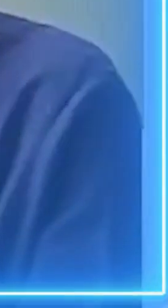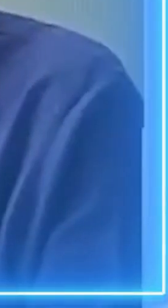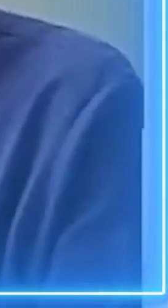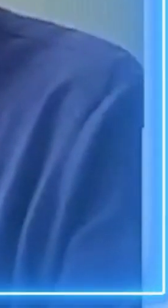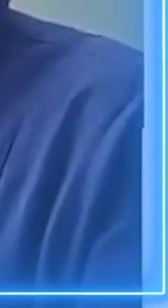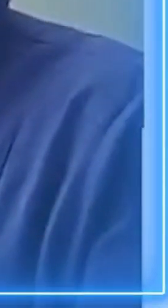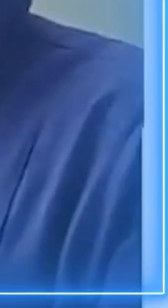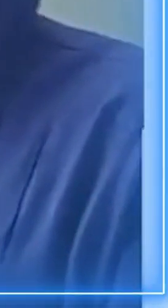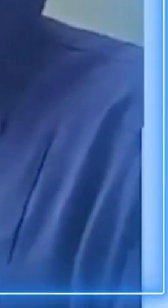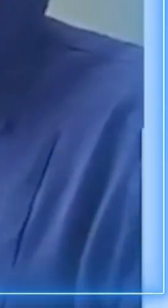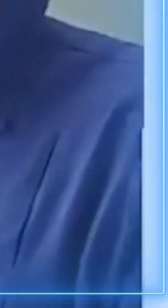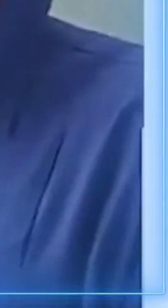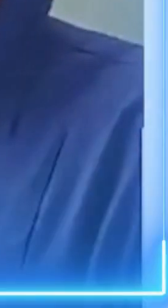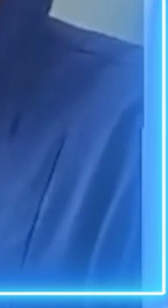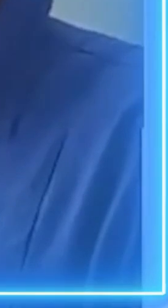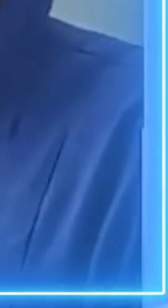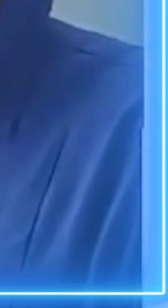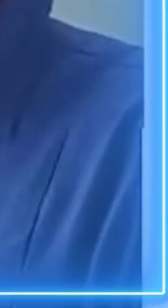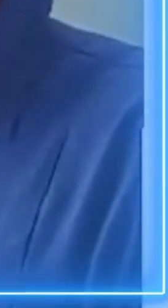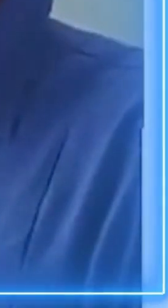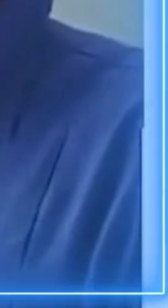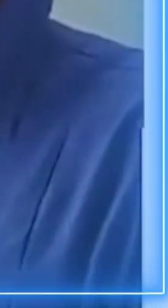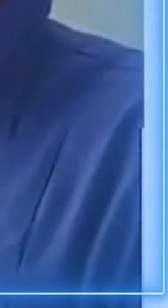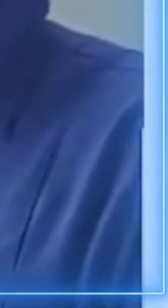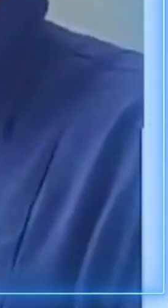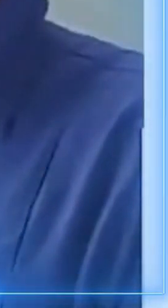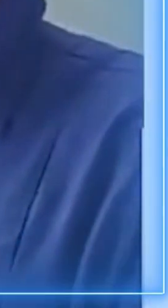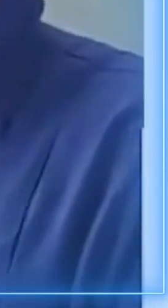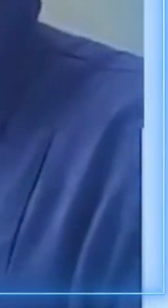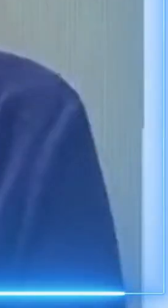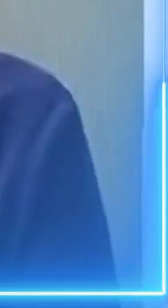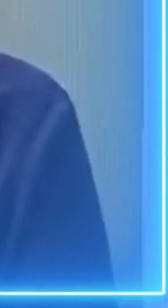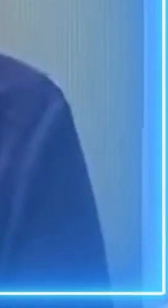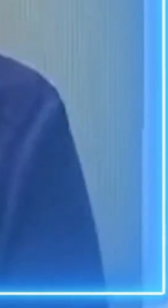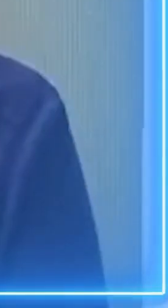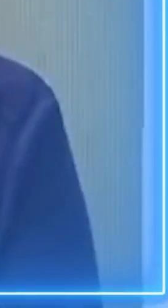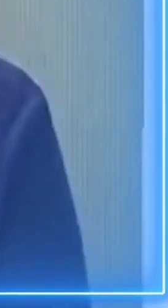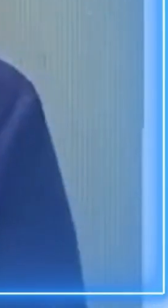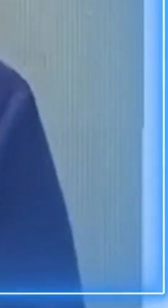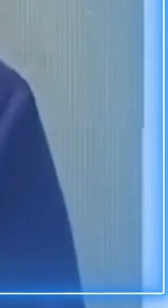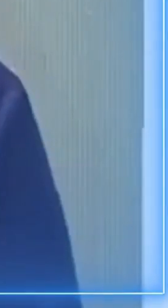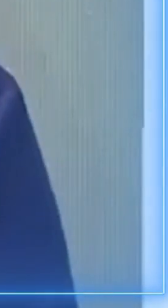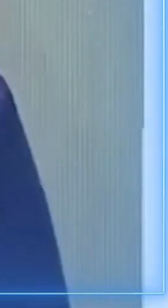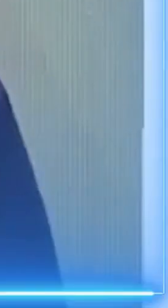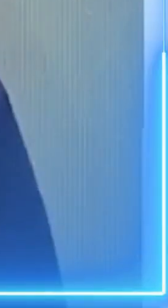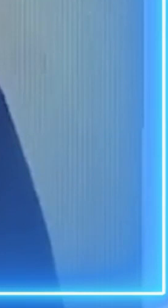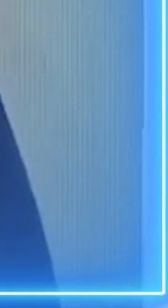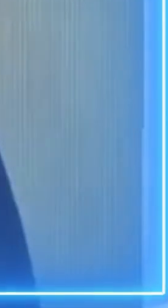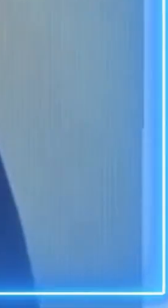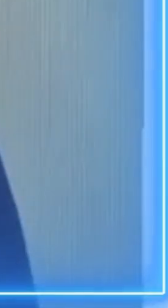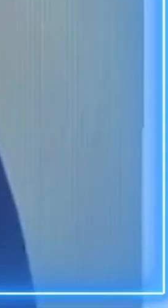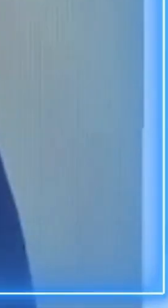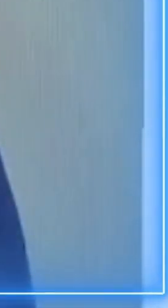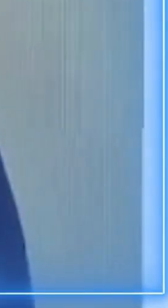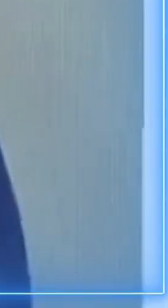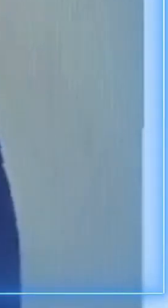parece sacado de una película de ciencia ficción Los Bots en las redes sociales y no no estamos hablando de esos robots amigables que